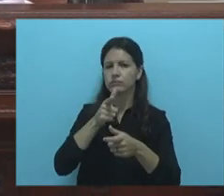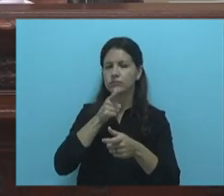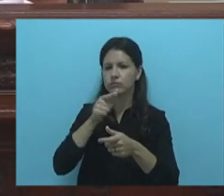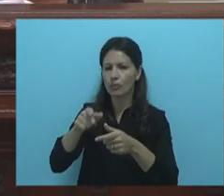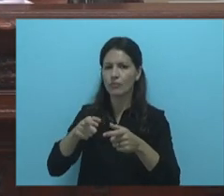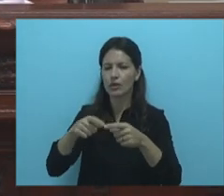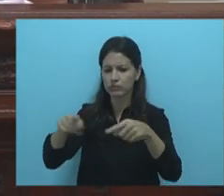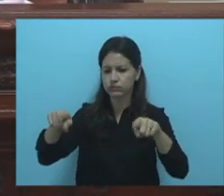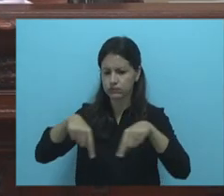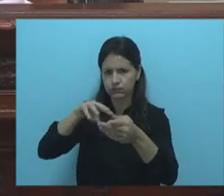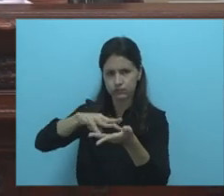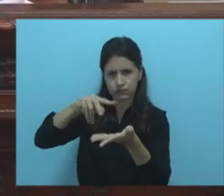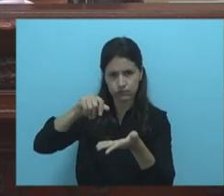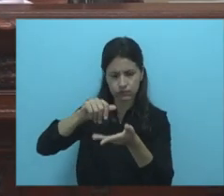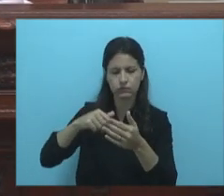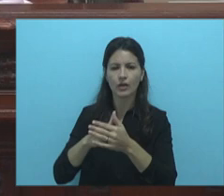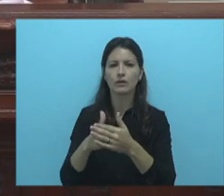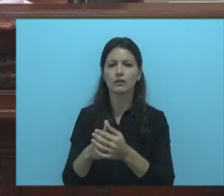Helvecia, persona jurídica número